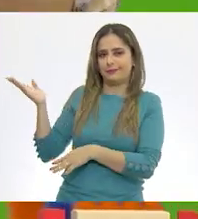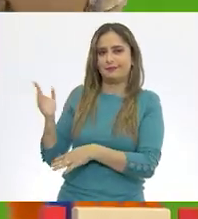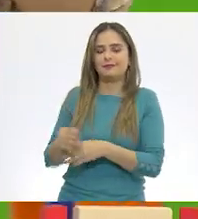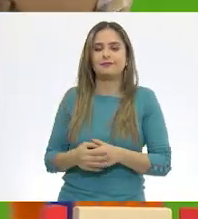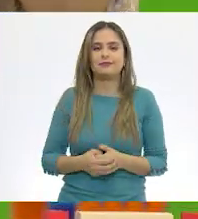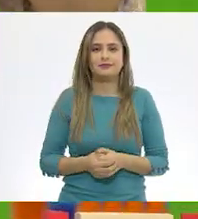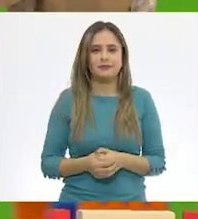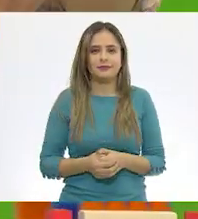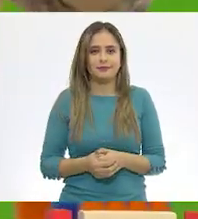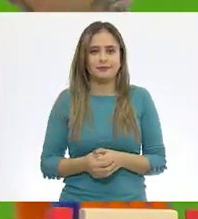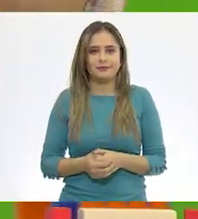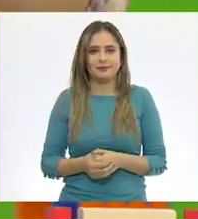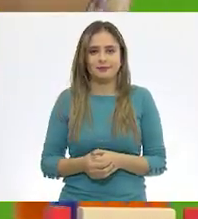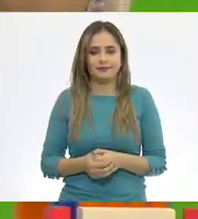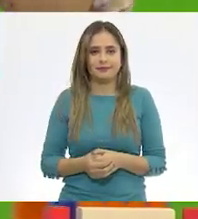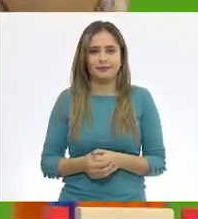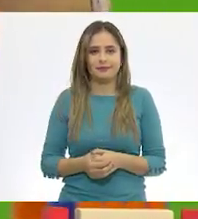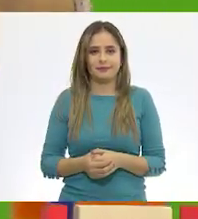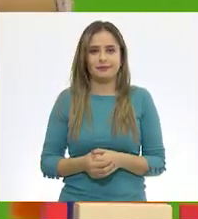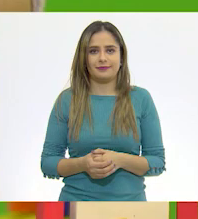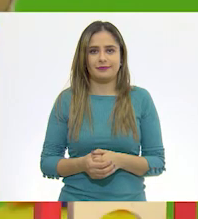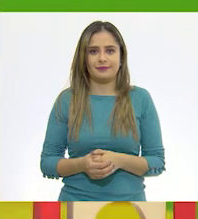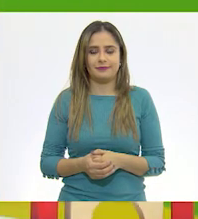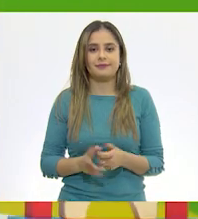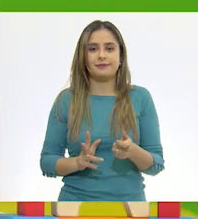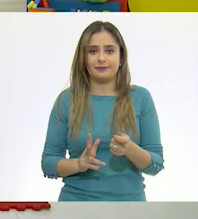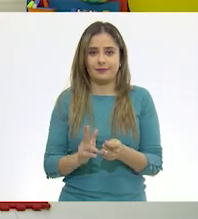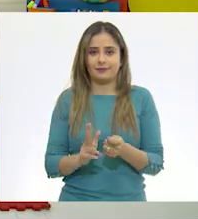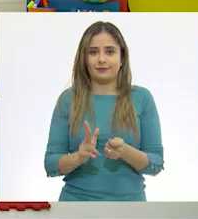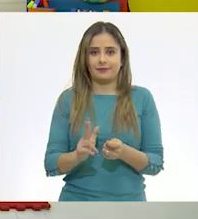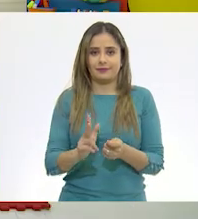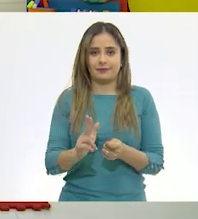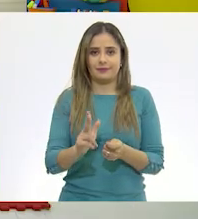Así. Y recortamos